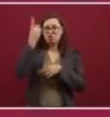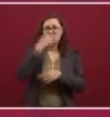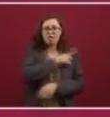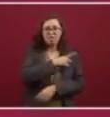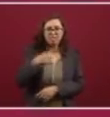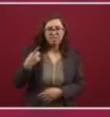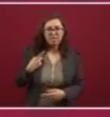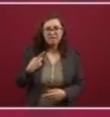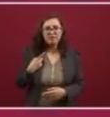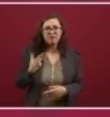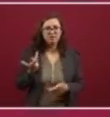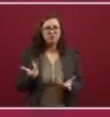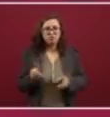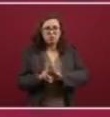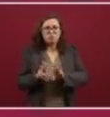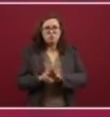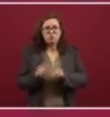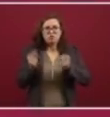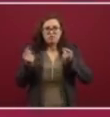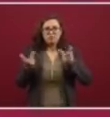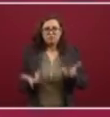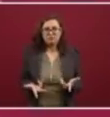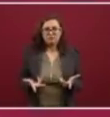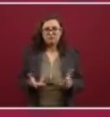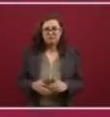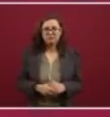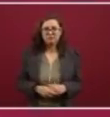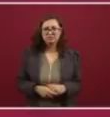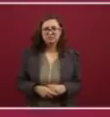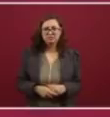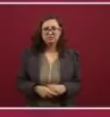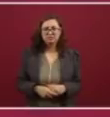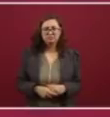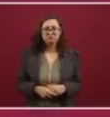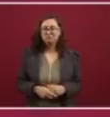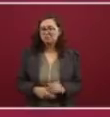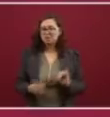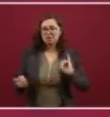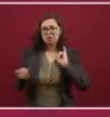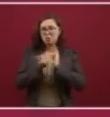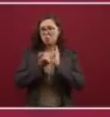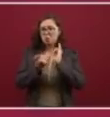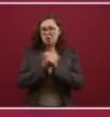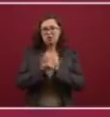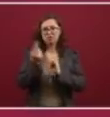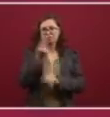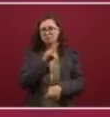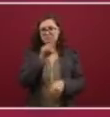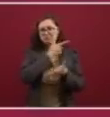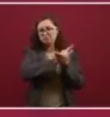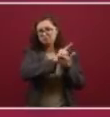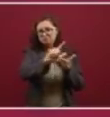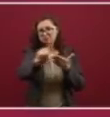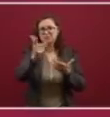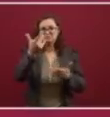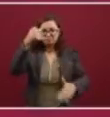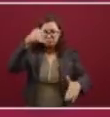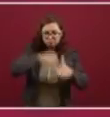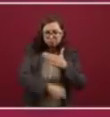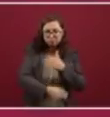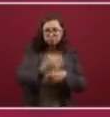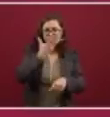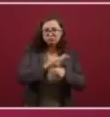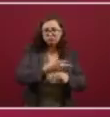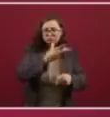de deuda. De todas maneras se tendría que limpiar la planta. Y la